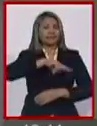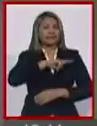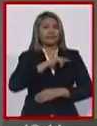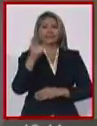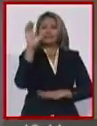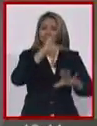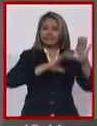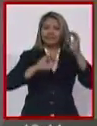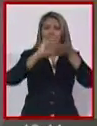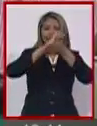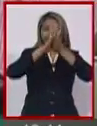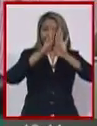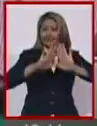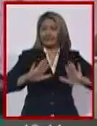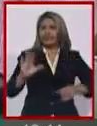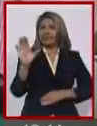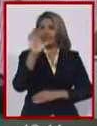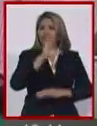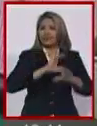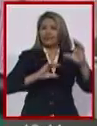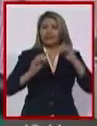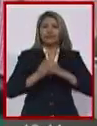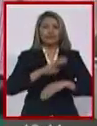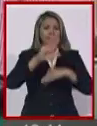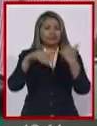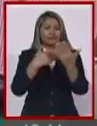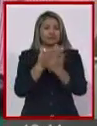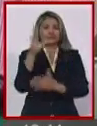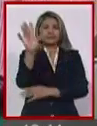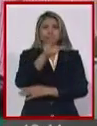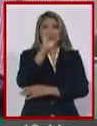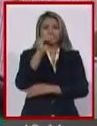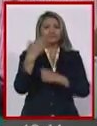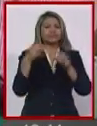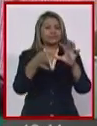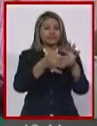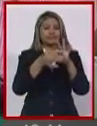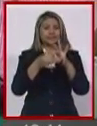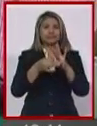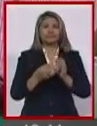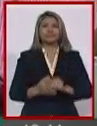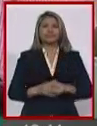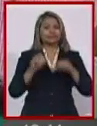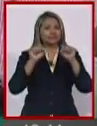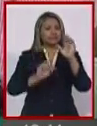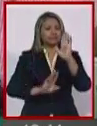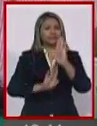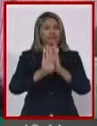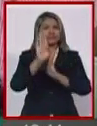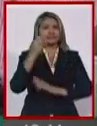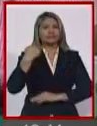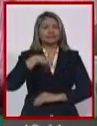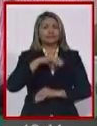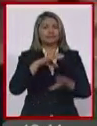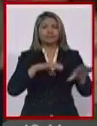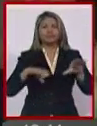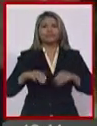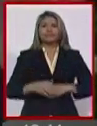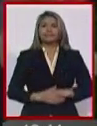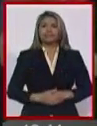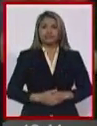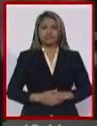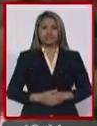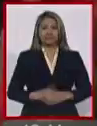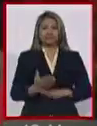Nosotros buscamos la paz, buscamos que todos los bolivianos estemos unidos y que podamos desarrollar nuestras actividades.